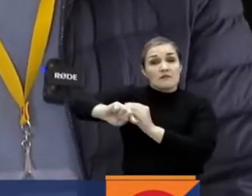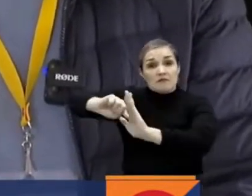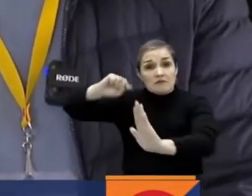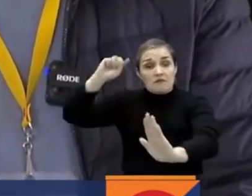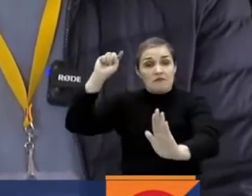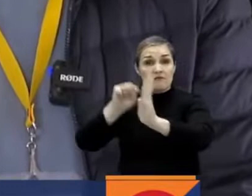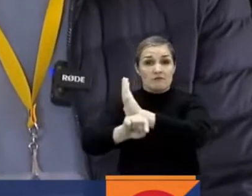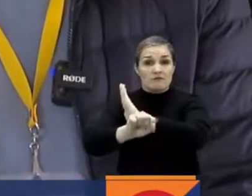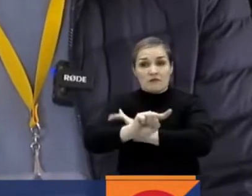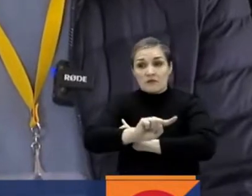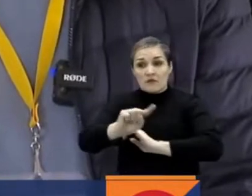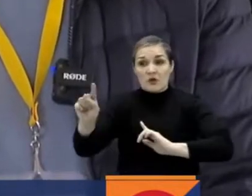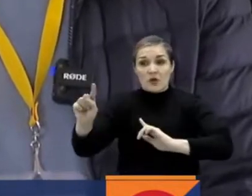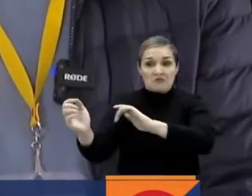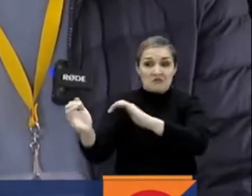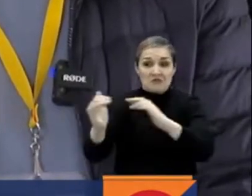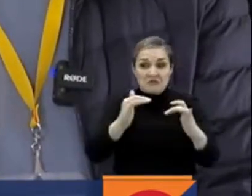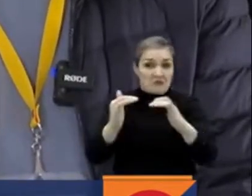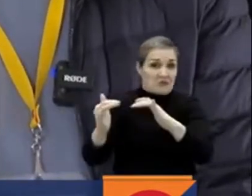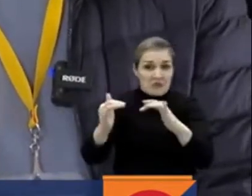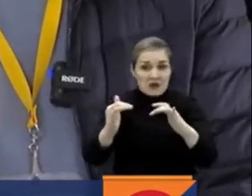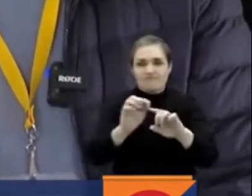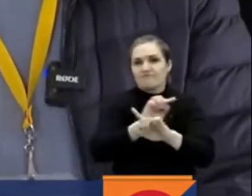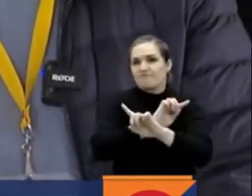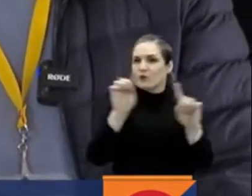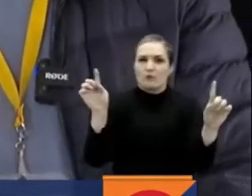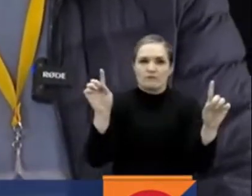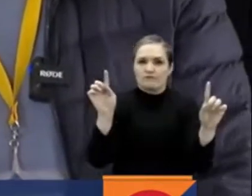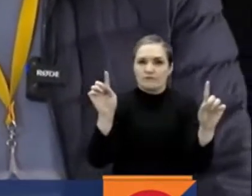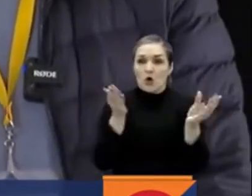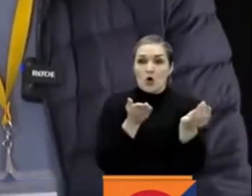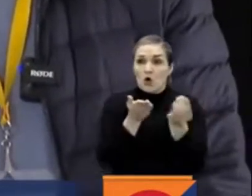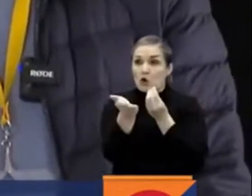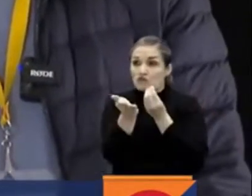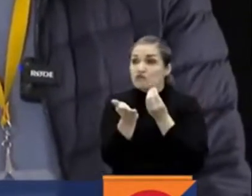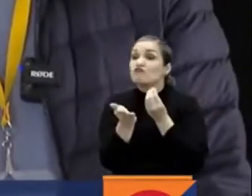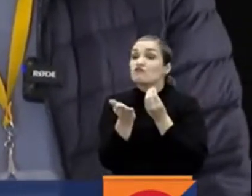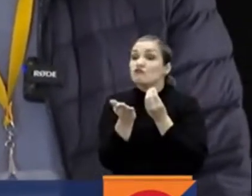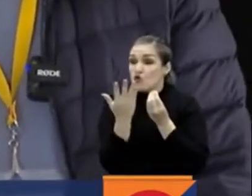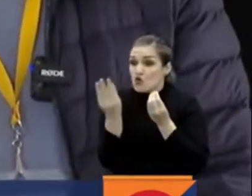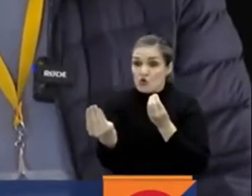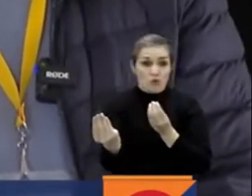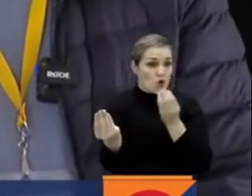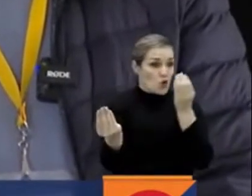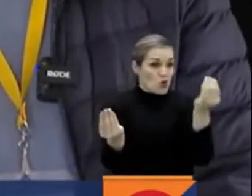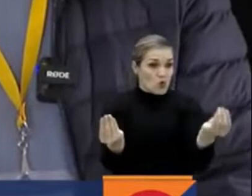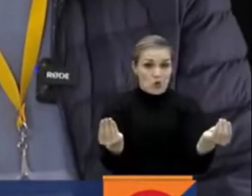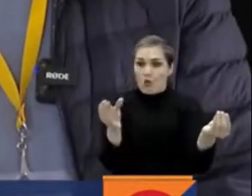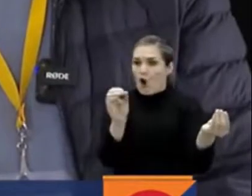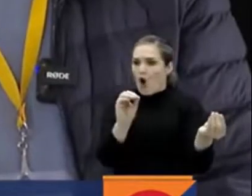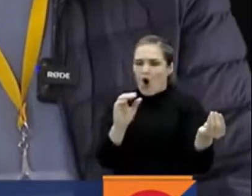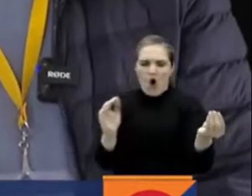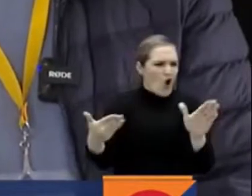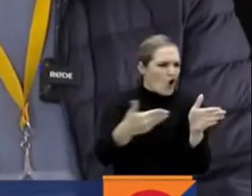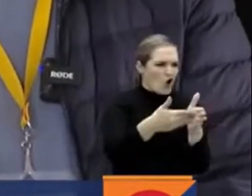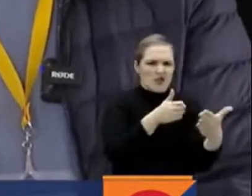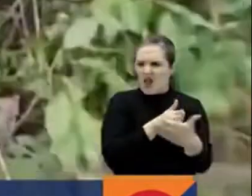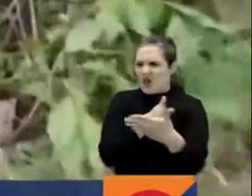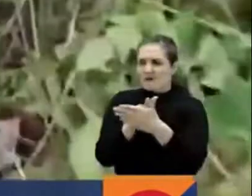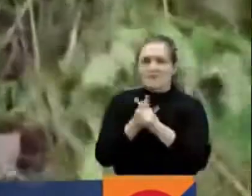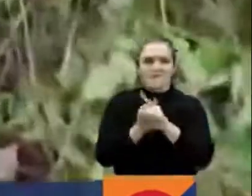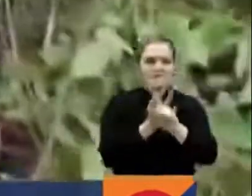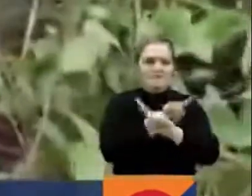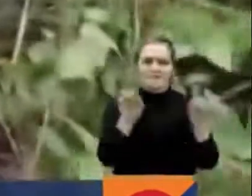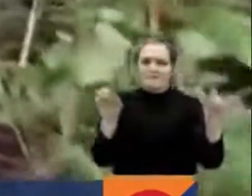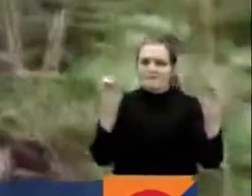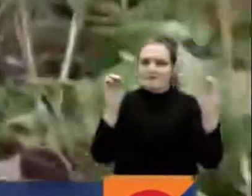en combate o muertes en combate de sus grupos de oposición o con quienes tienen confrontaciones armadas.